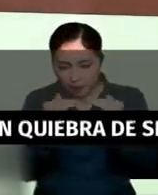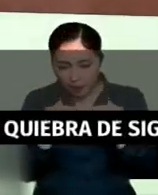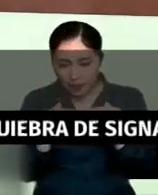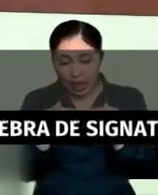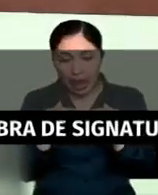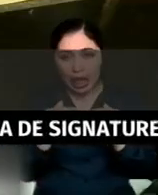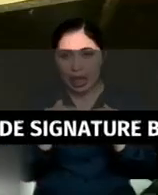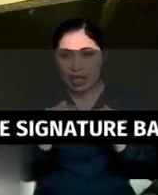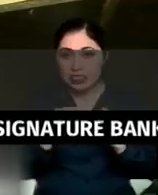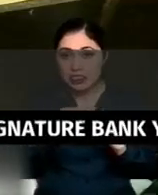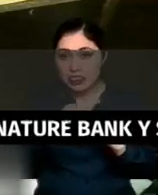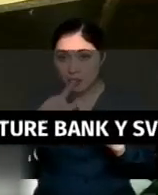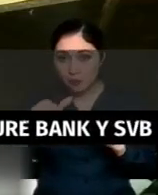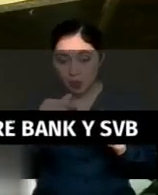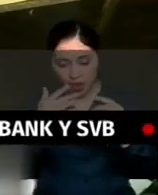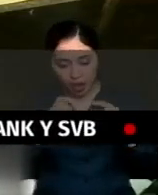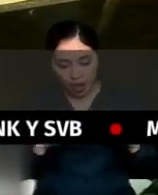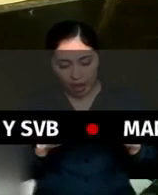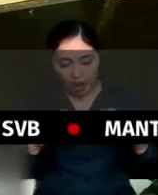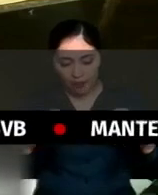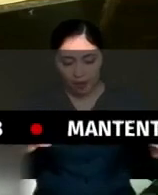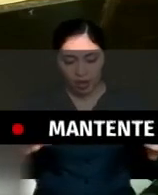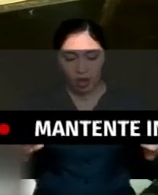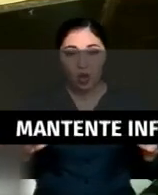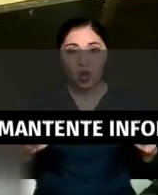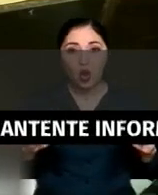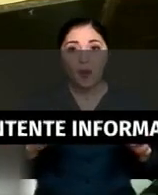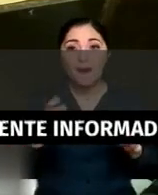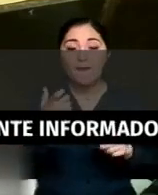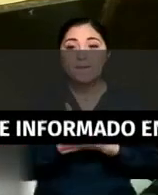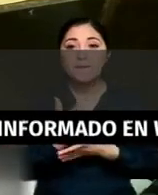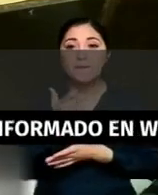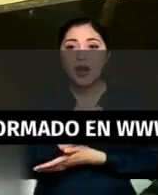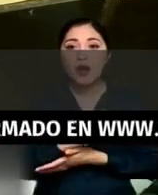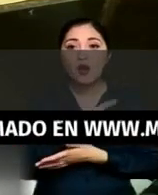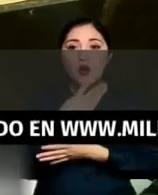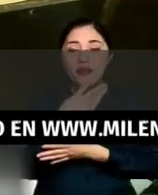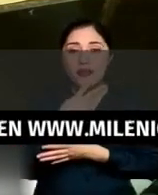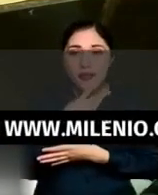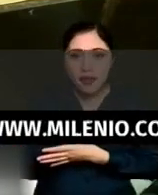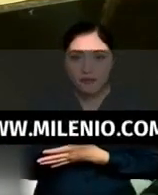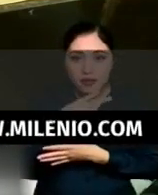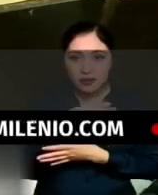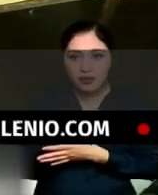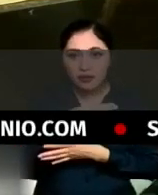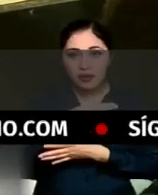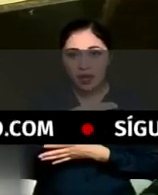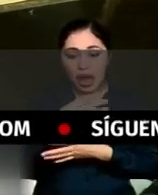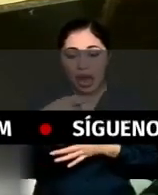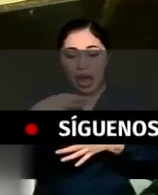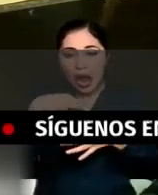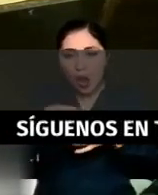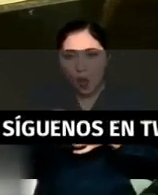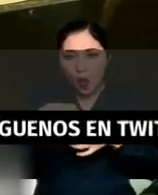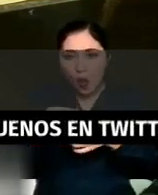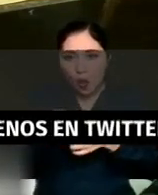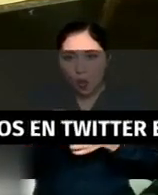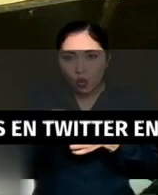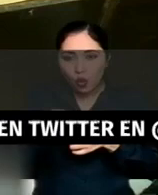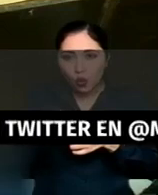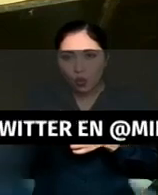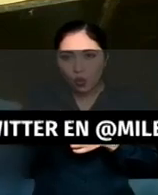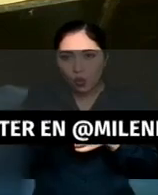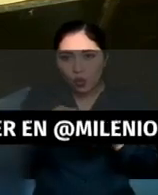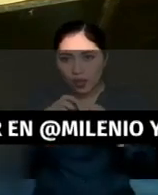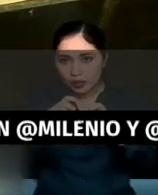Rocha Moya mostró durante su conferencia semanal el balance financiero que cada mañana recibe de la secretaría